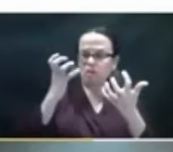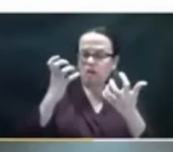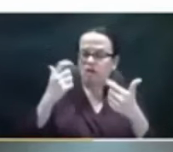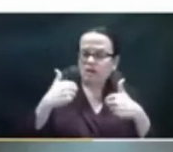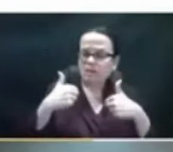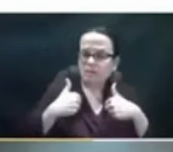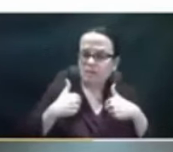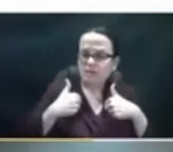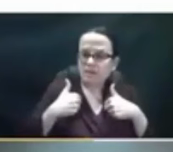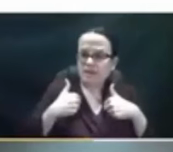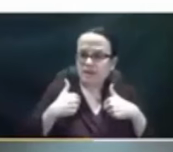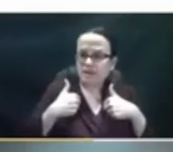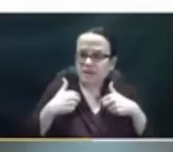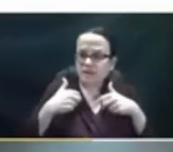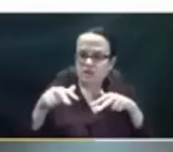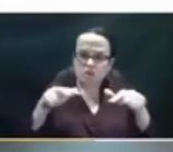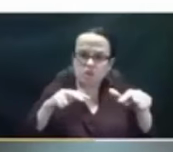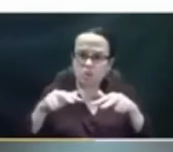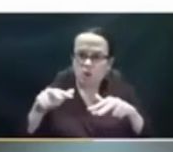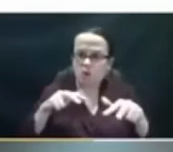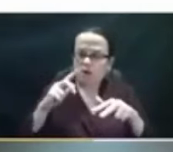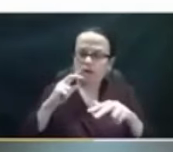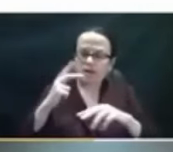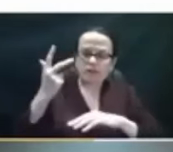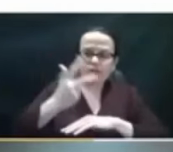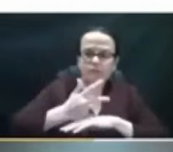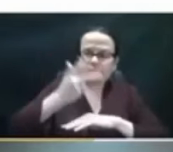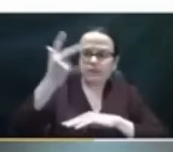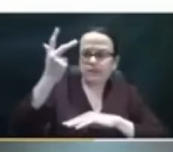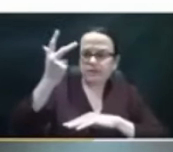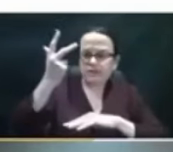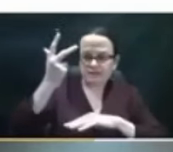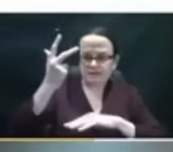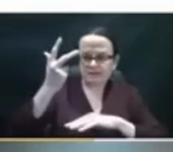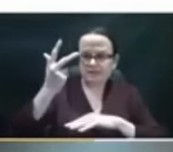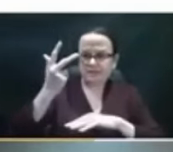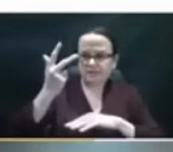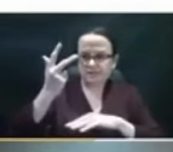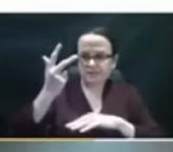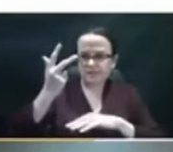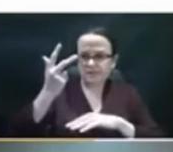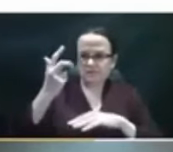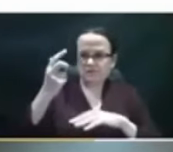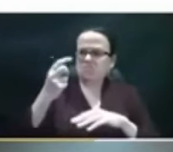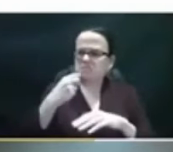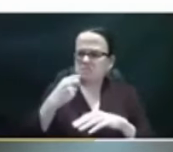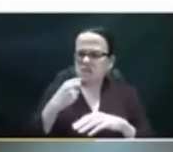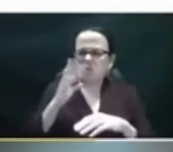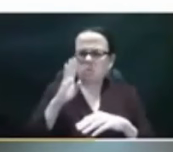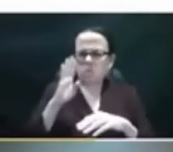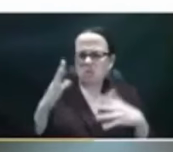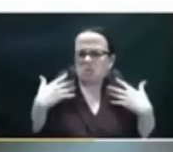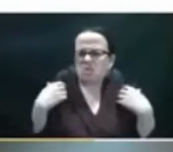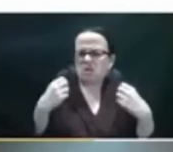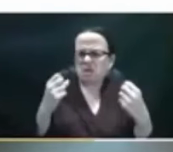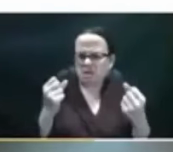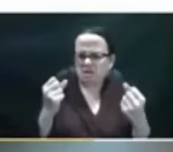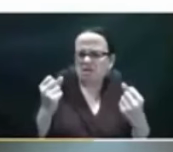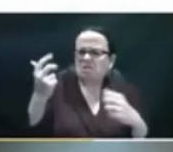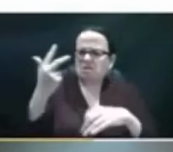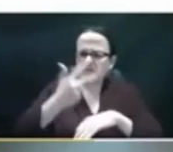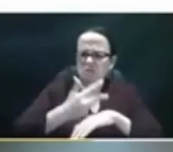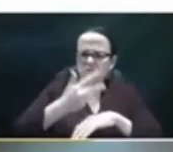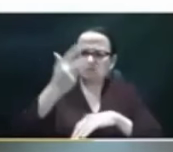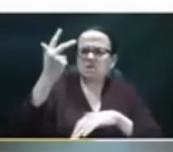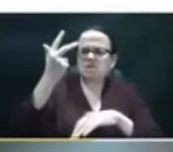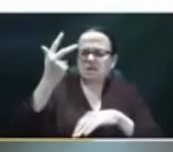que Dios quería que yo volviera a caminar dentro de 3 días y que yo sería